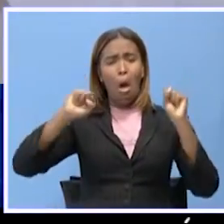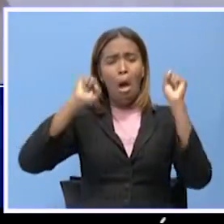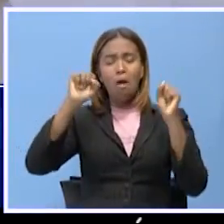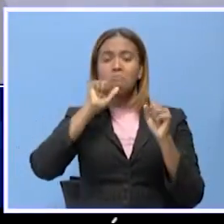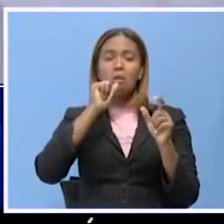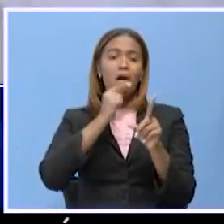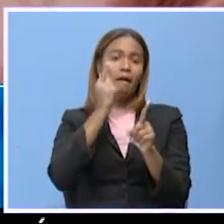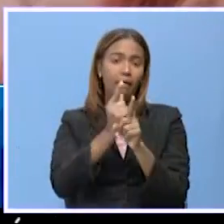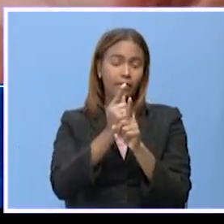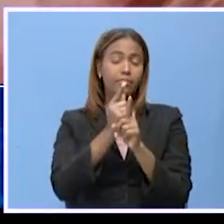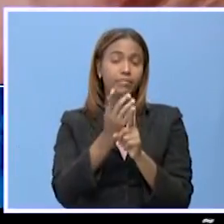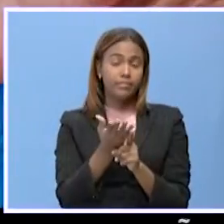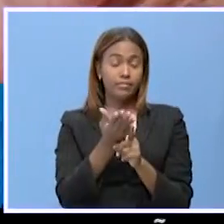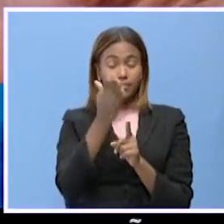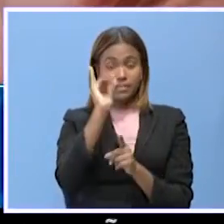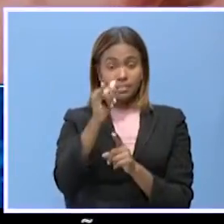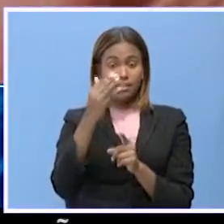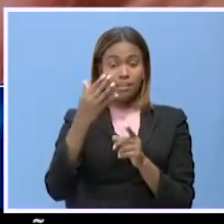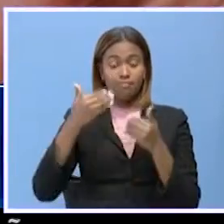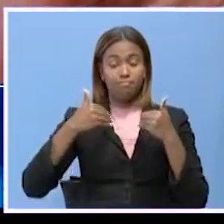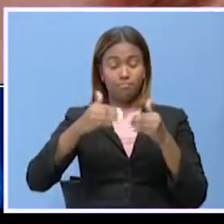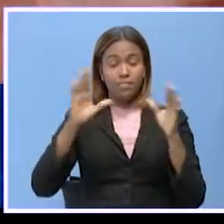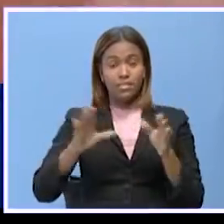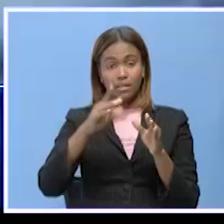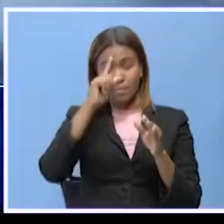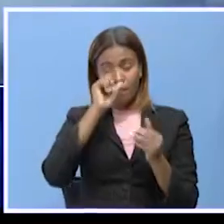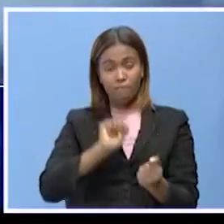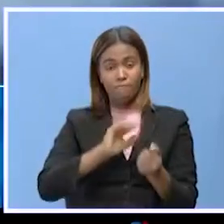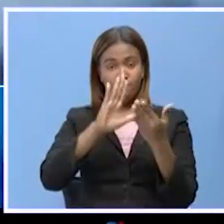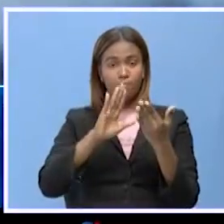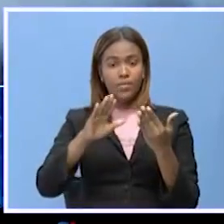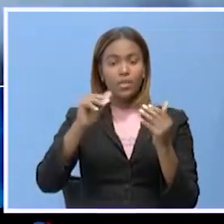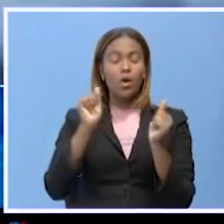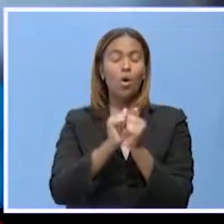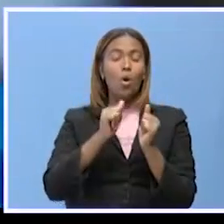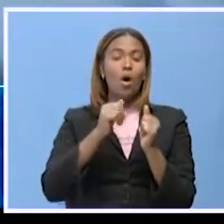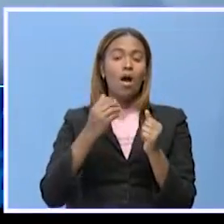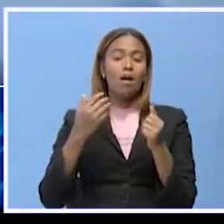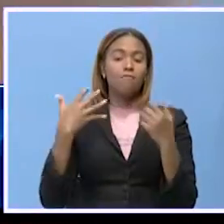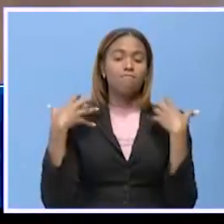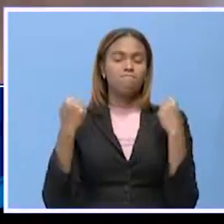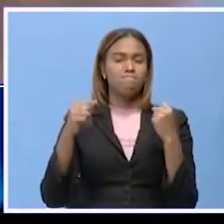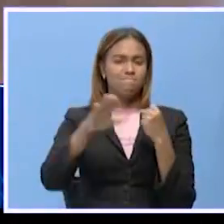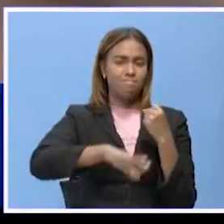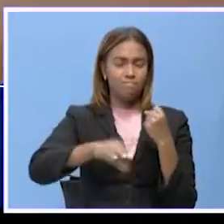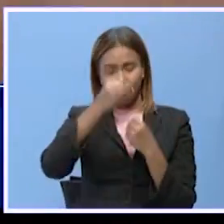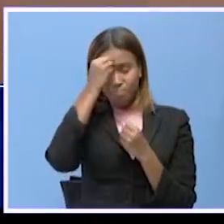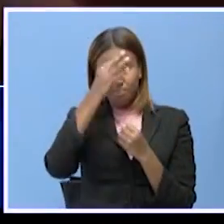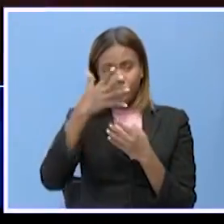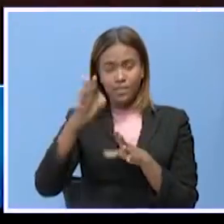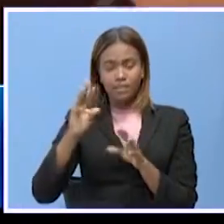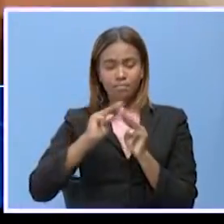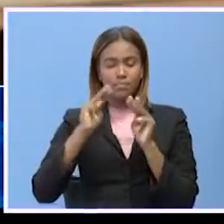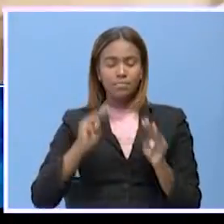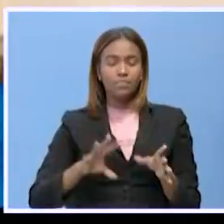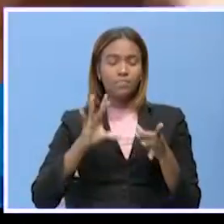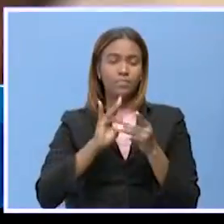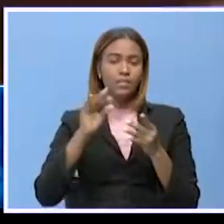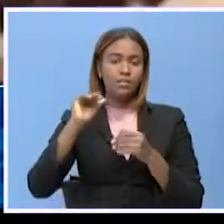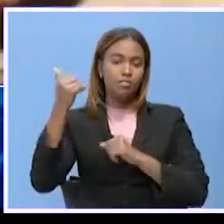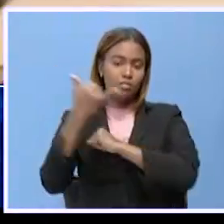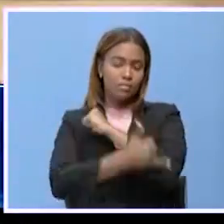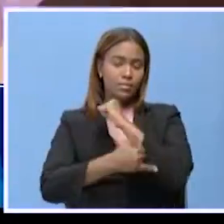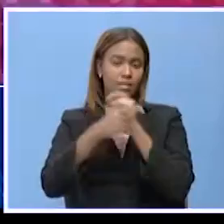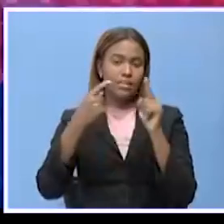no autorizadas que desembocaron en enfrentamientos con las fuerzas del orden, según informó el Ministerio de